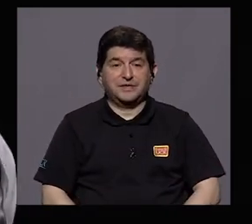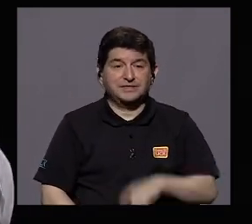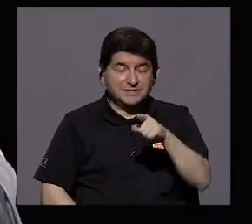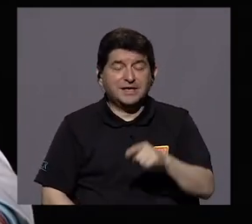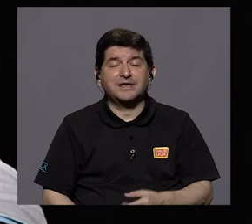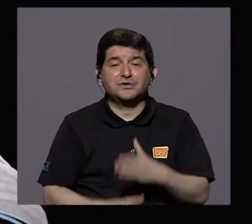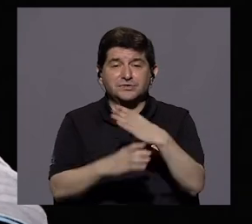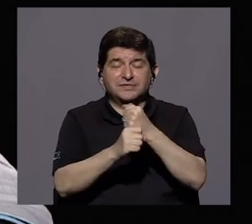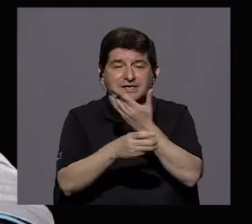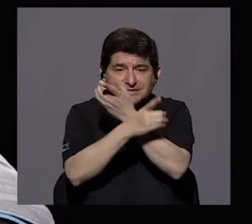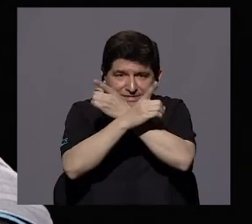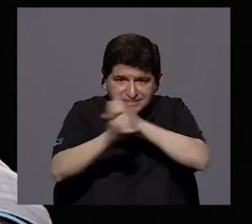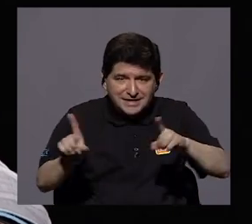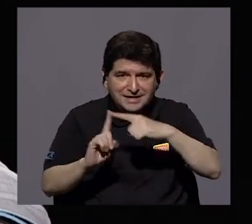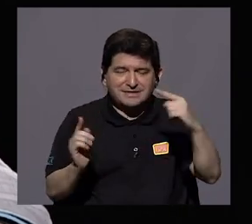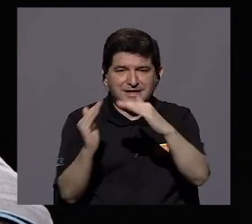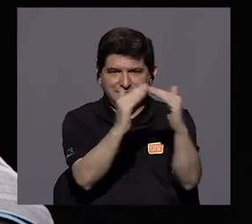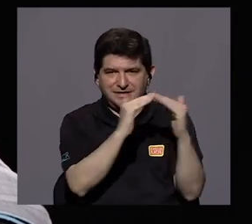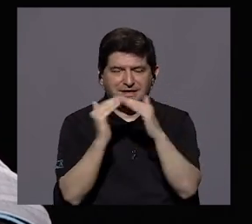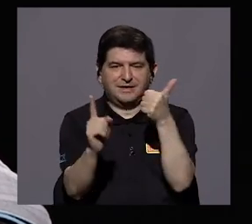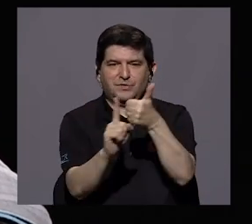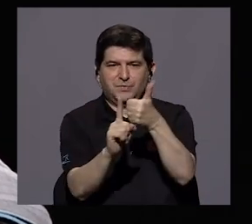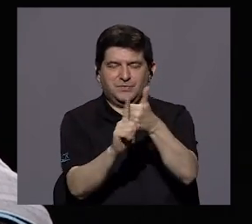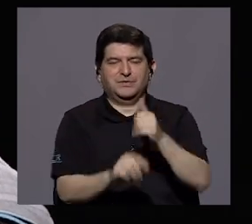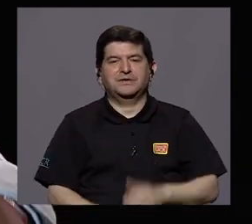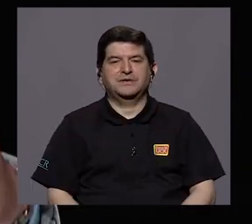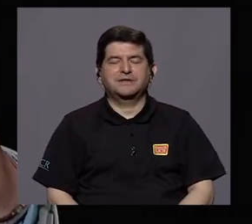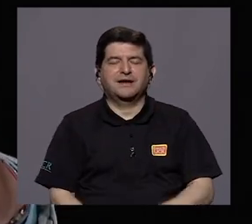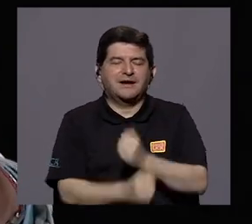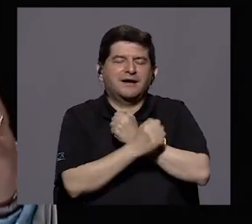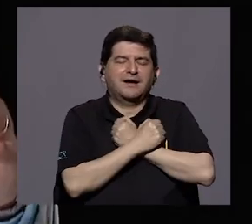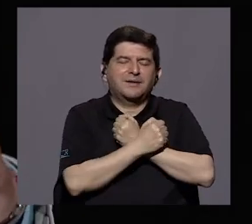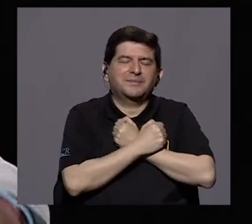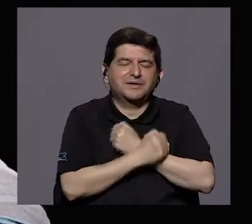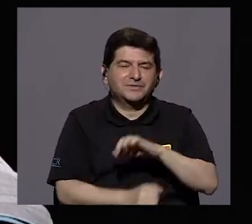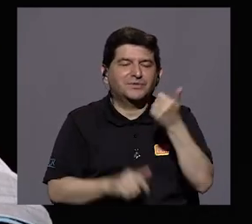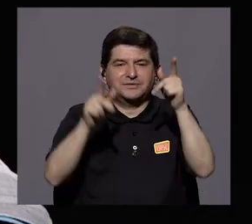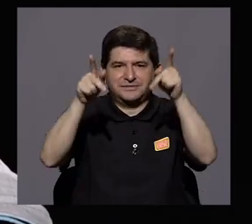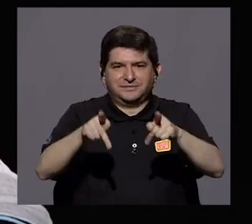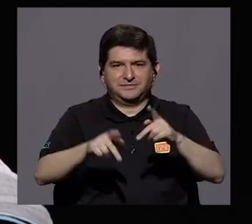hacen democracia desde sus comunidades por amor al